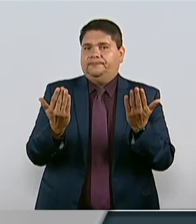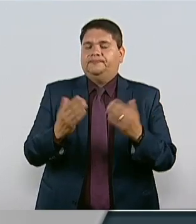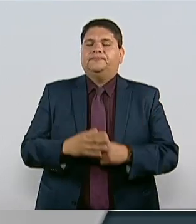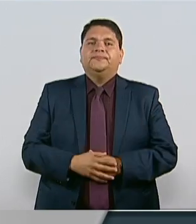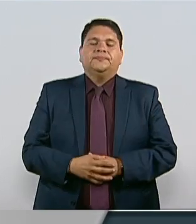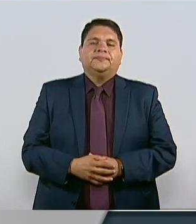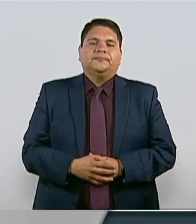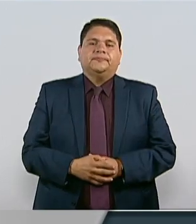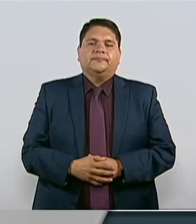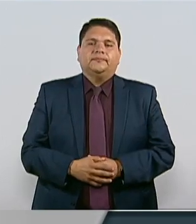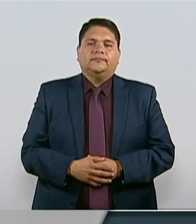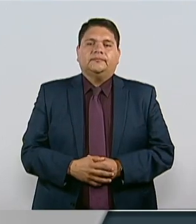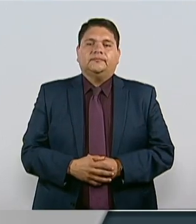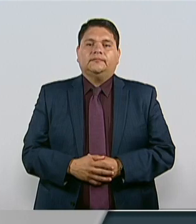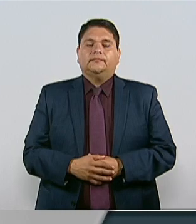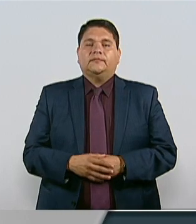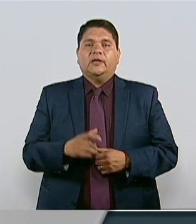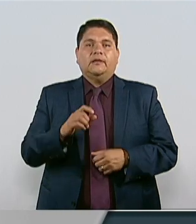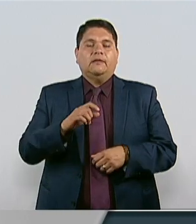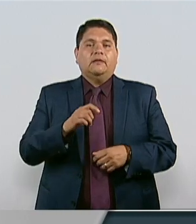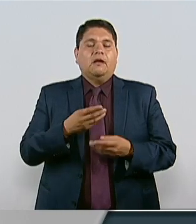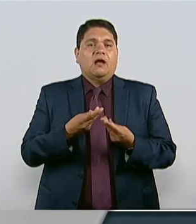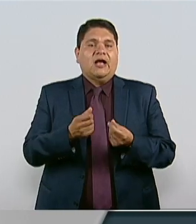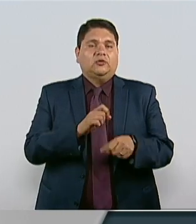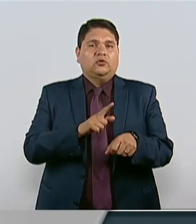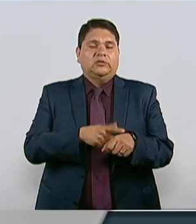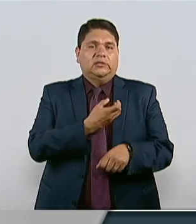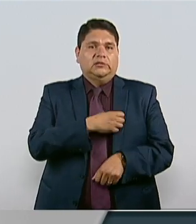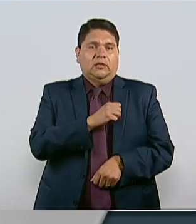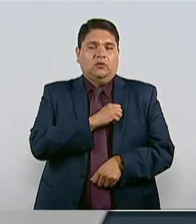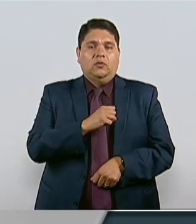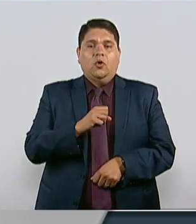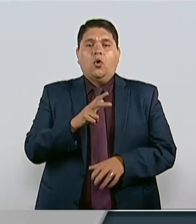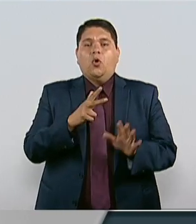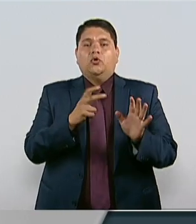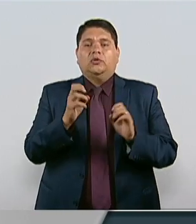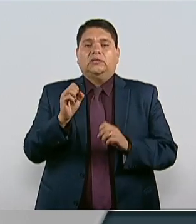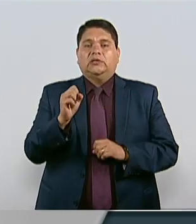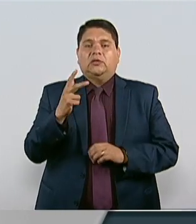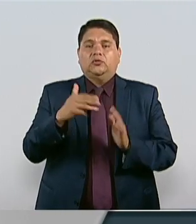en 2022. Para gasto social y salud se contemplan